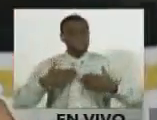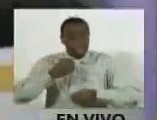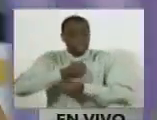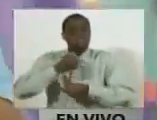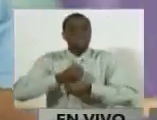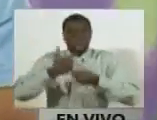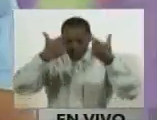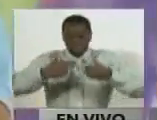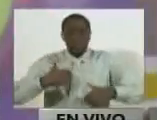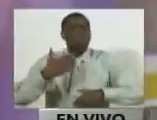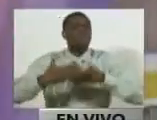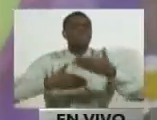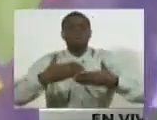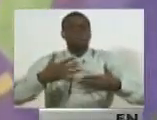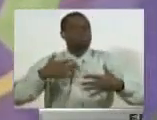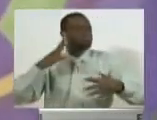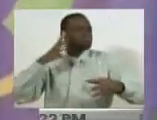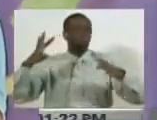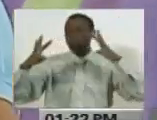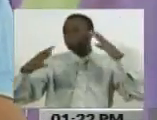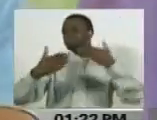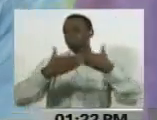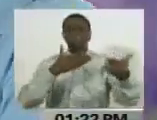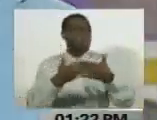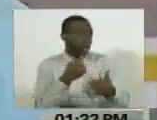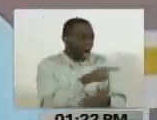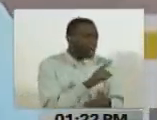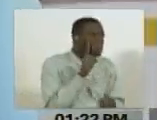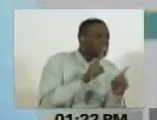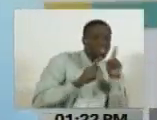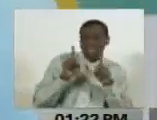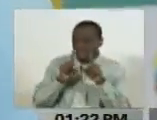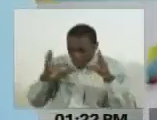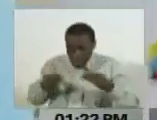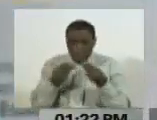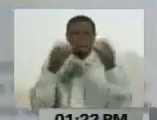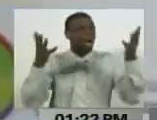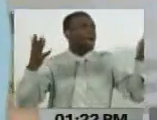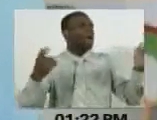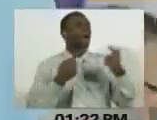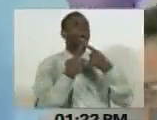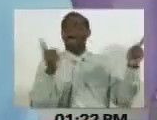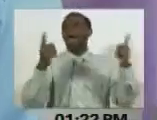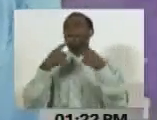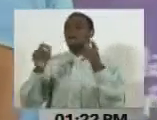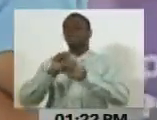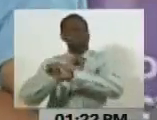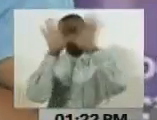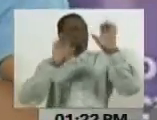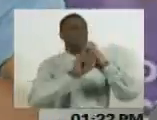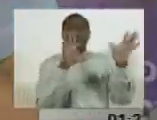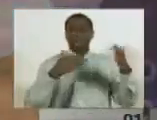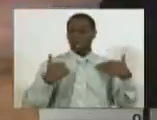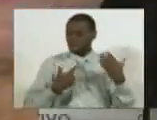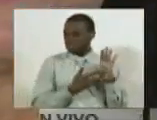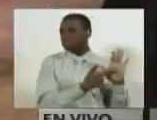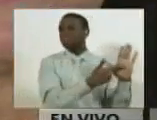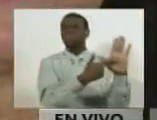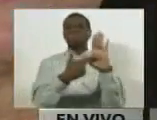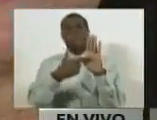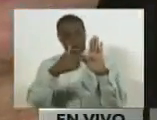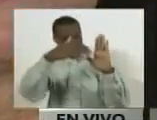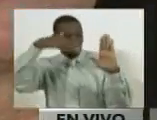Mi acción humana me hizo irreverente al destapar mentiras. Allí, al descubierto, está la